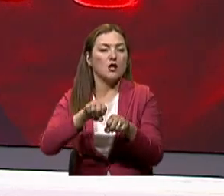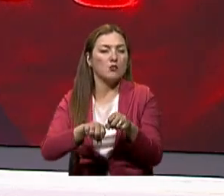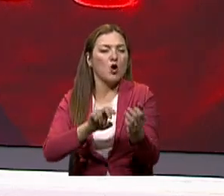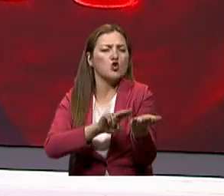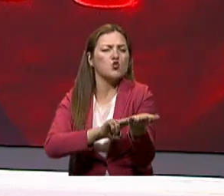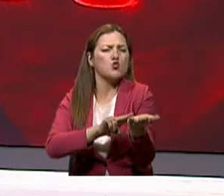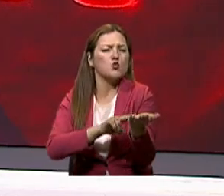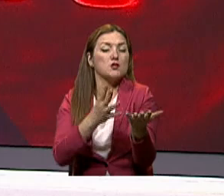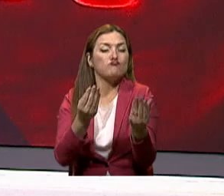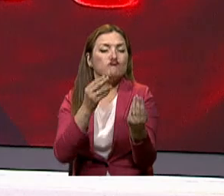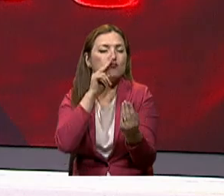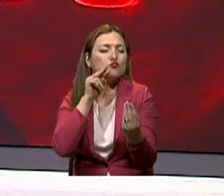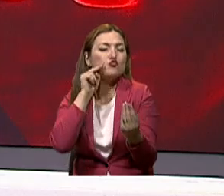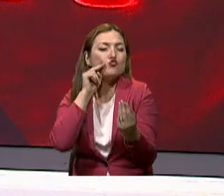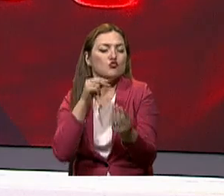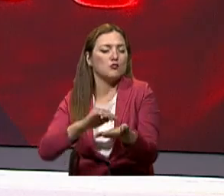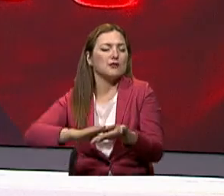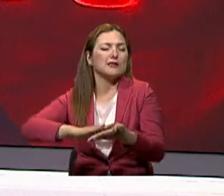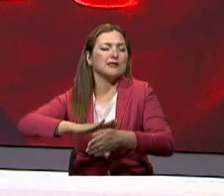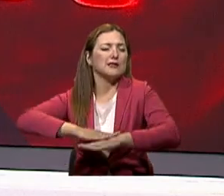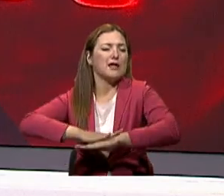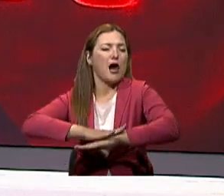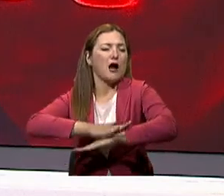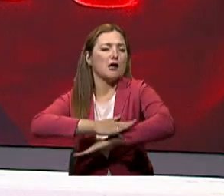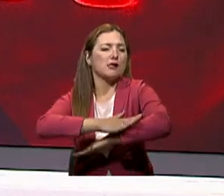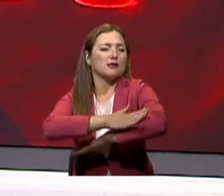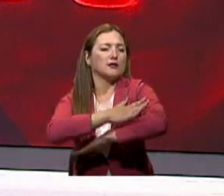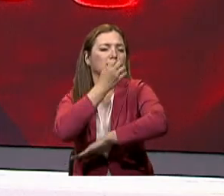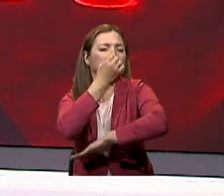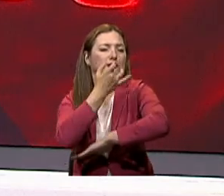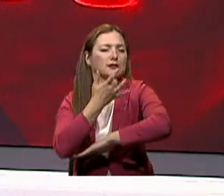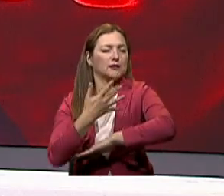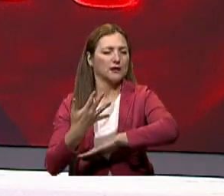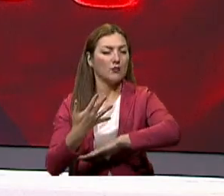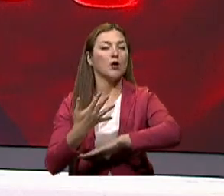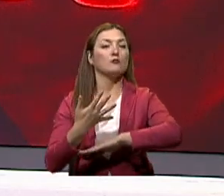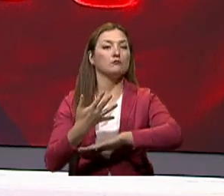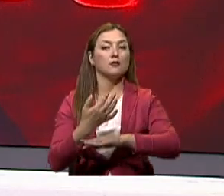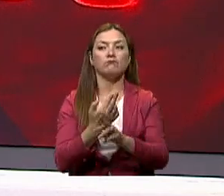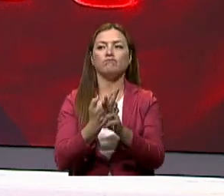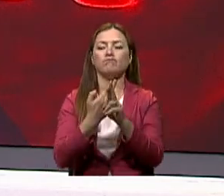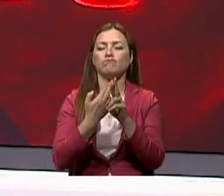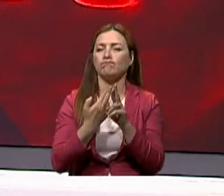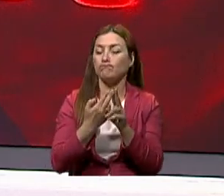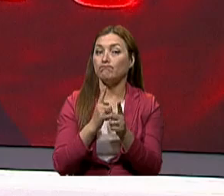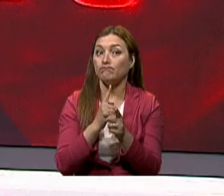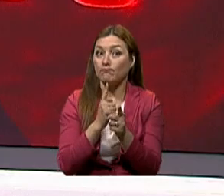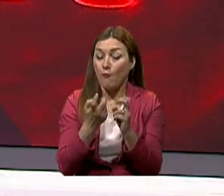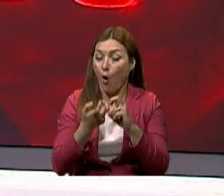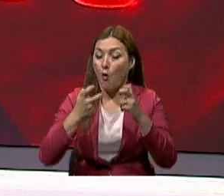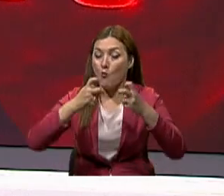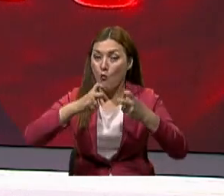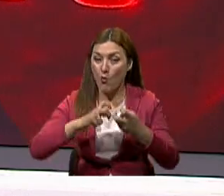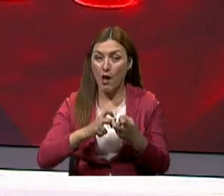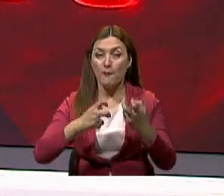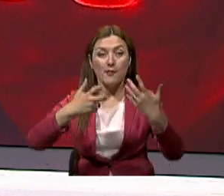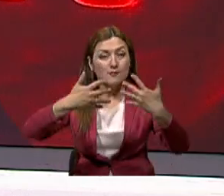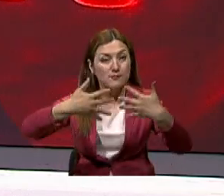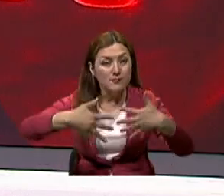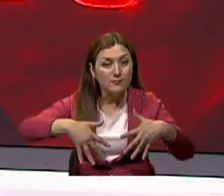circulan en nuestra sangre al tener diabetes. Esto durante un largo tiempo puede resultar en una variedad de problemas,